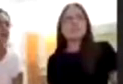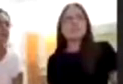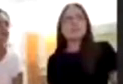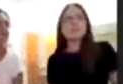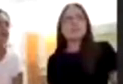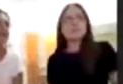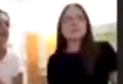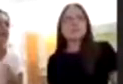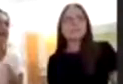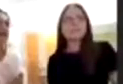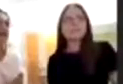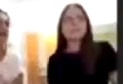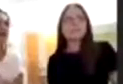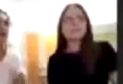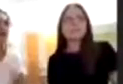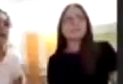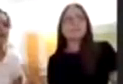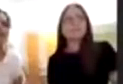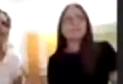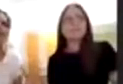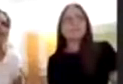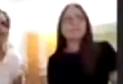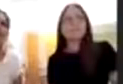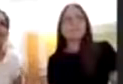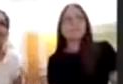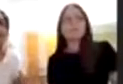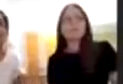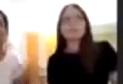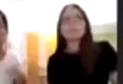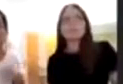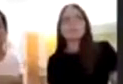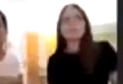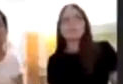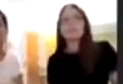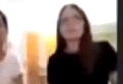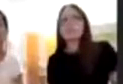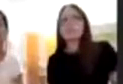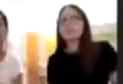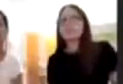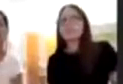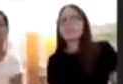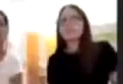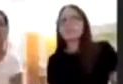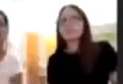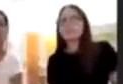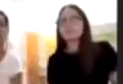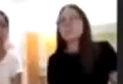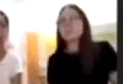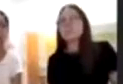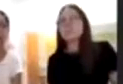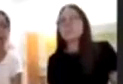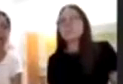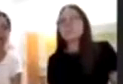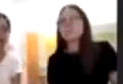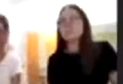pero será el lugar desde donde la naturaleza comienza a permear en el espacio de la